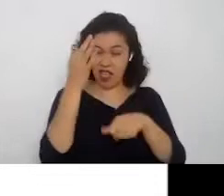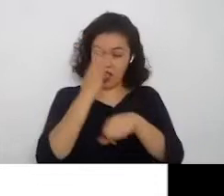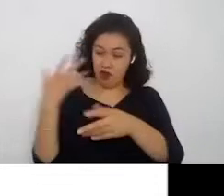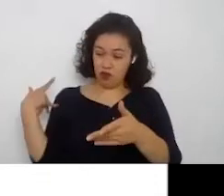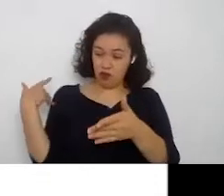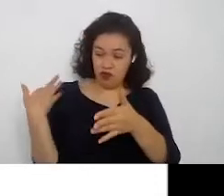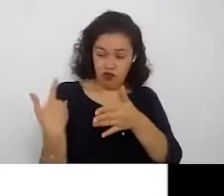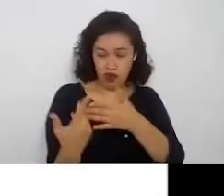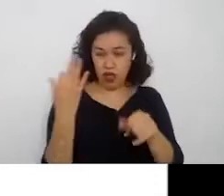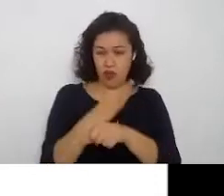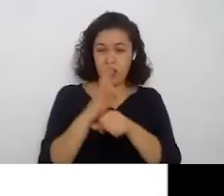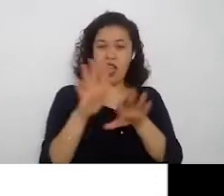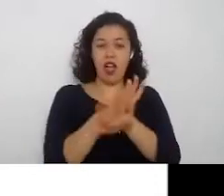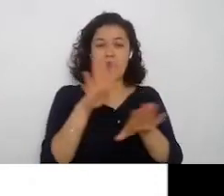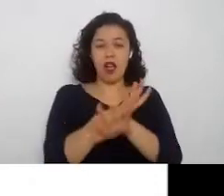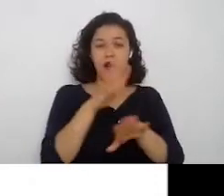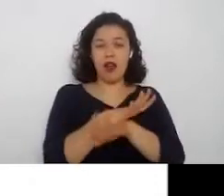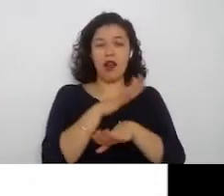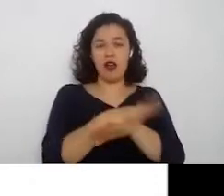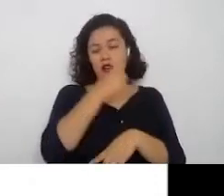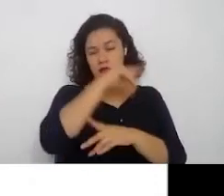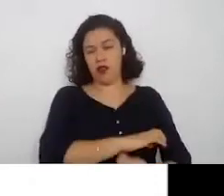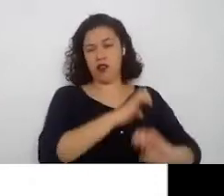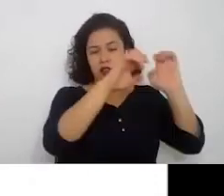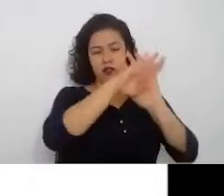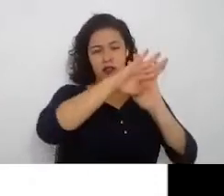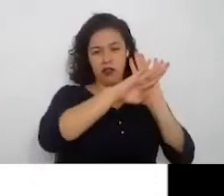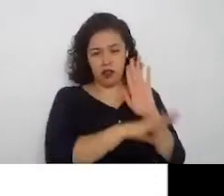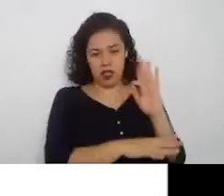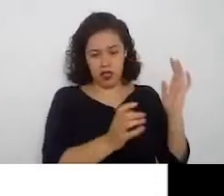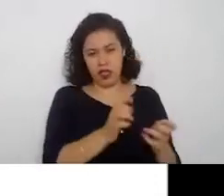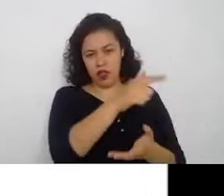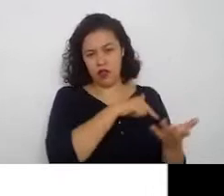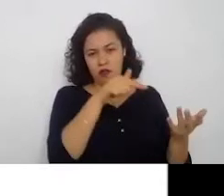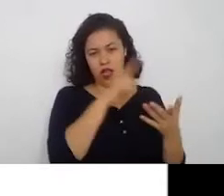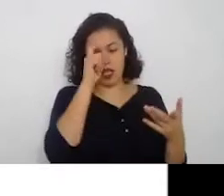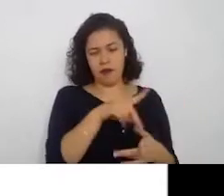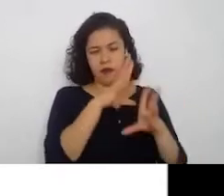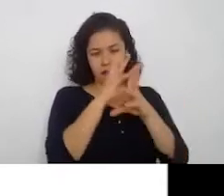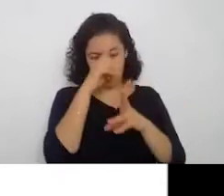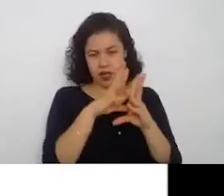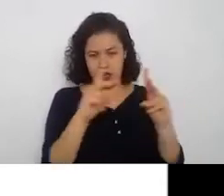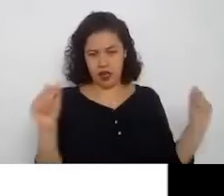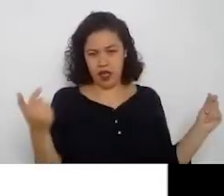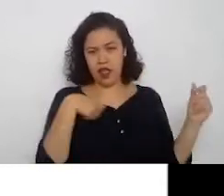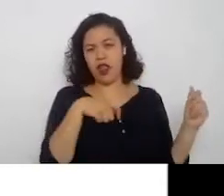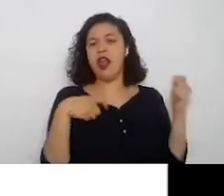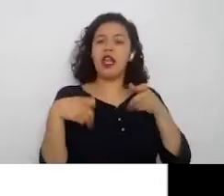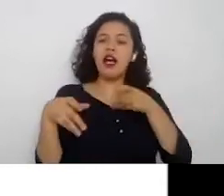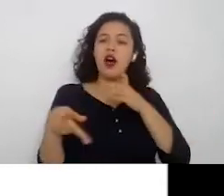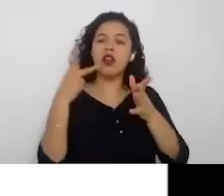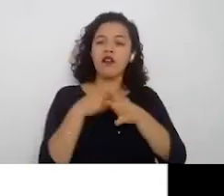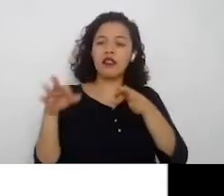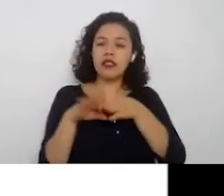seguimos con cambios en el patrimonio, en los estatutos de patrimonio y liquidación. Siguen encontrando a lo mejor